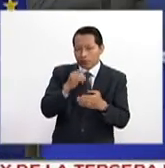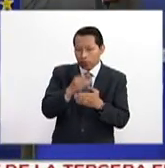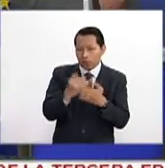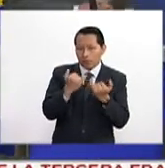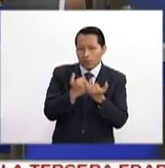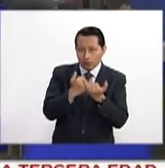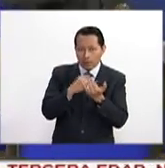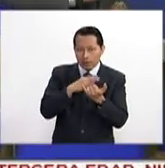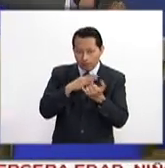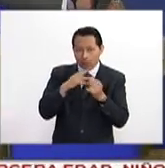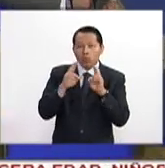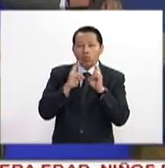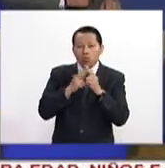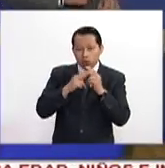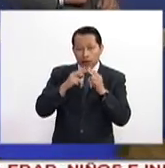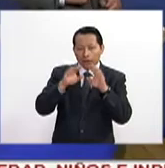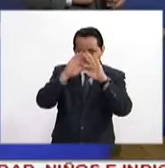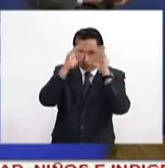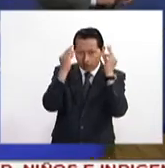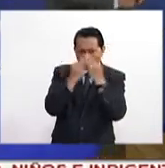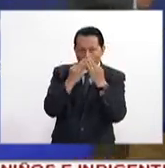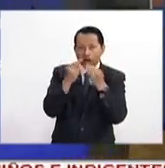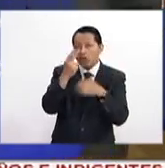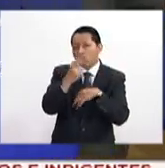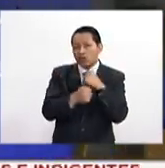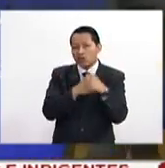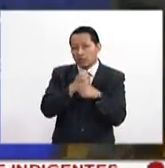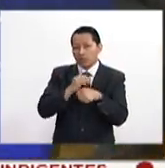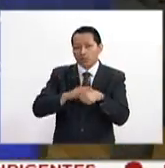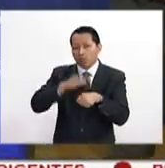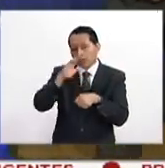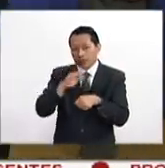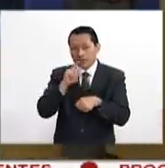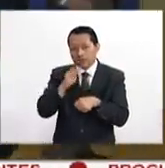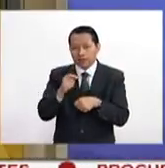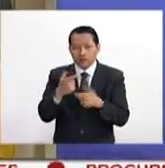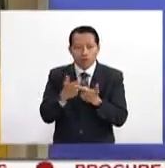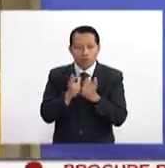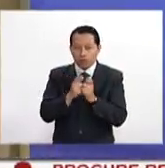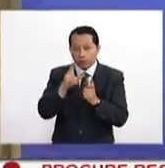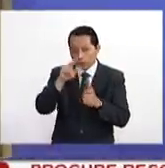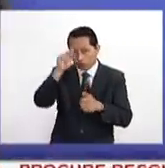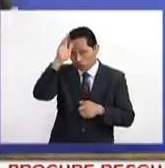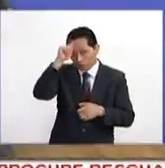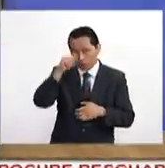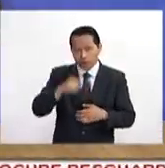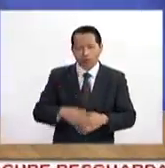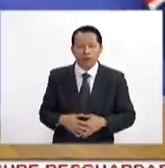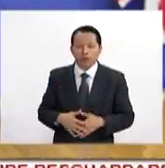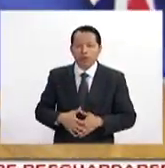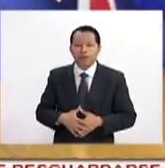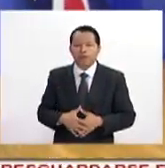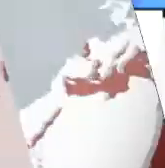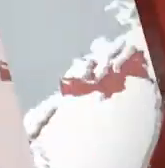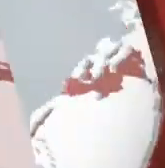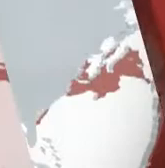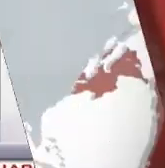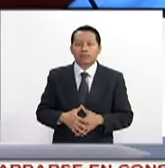unión aduanera por lo menos 2 años más, algo en lo que el Eurogrupo no está tan de acuerdo.